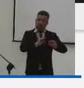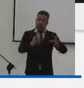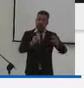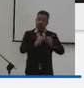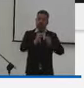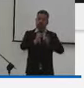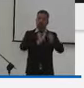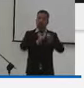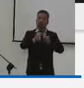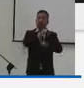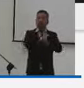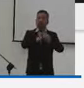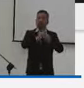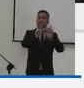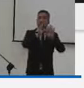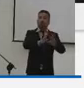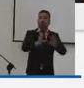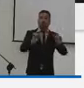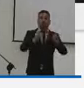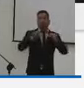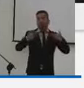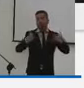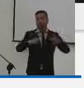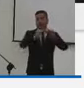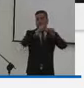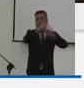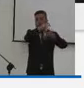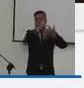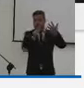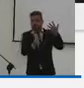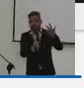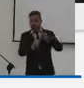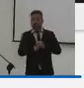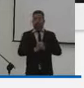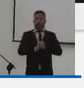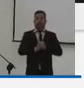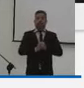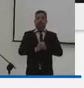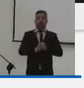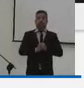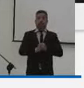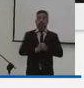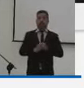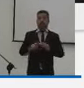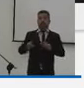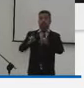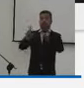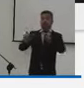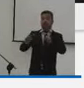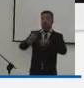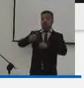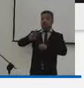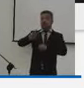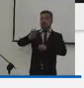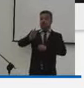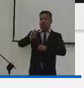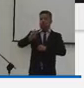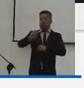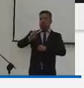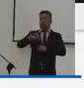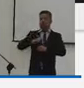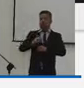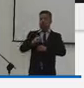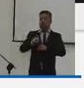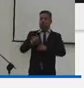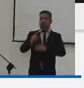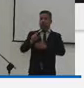formativo y el deporte social o cualquiera de ellas. En el capítulo, en el título ocho, que